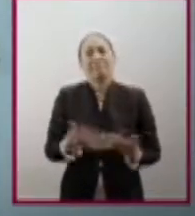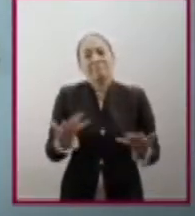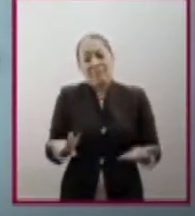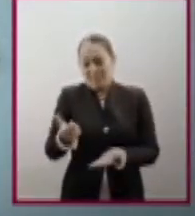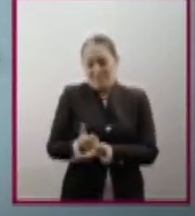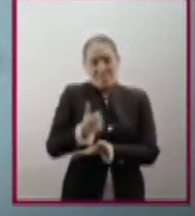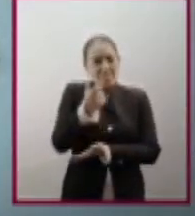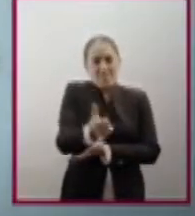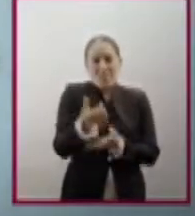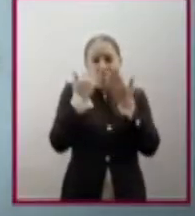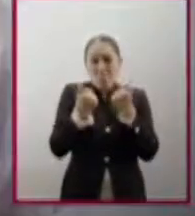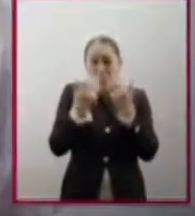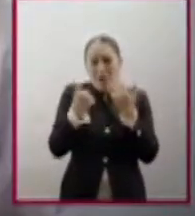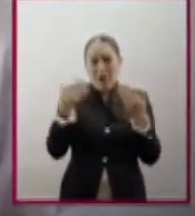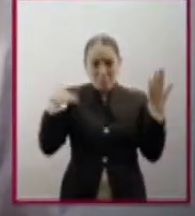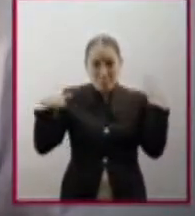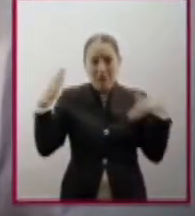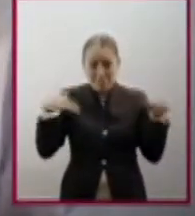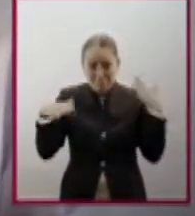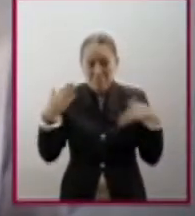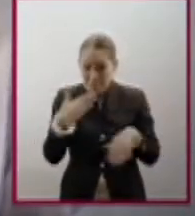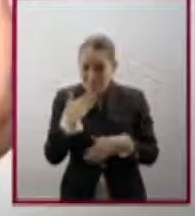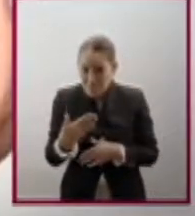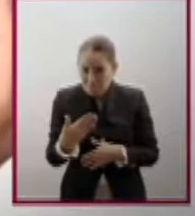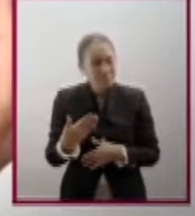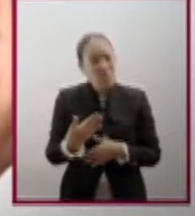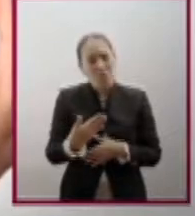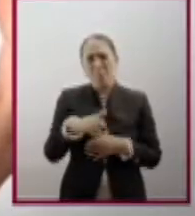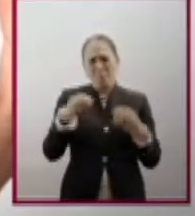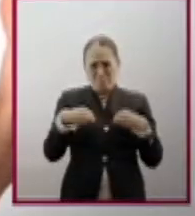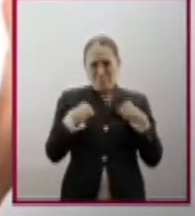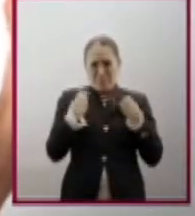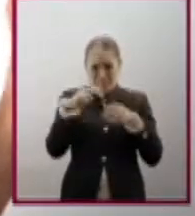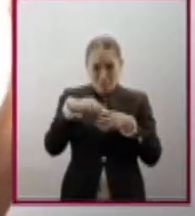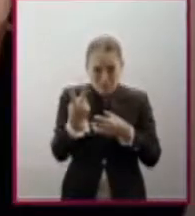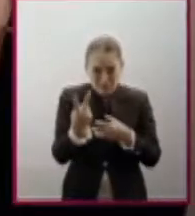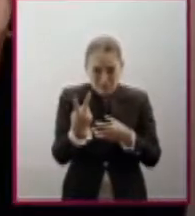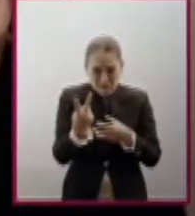Sin dinero, no hay diversión, aunque sí una vida vacía.